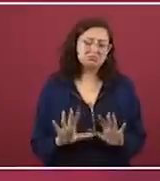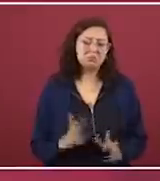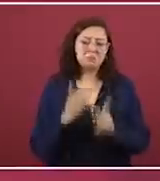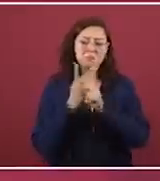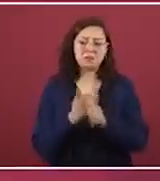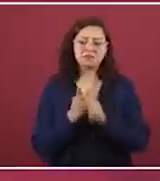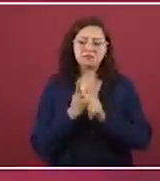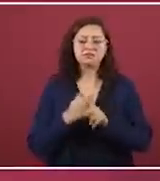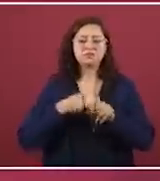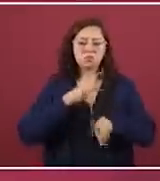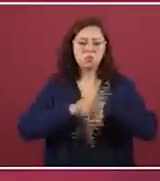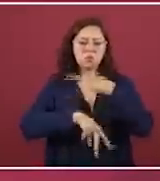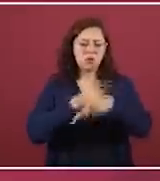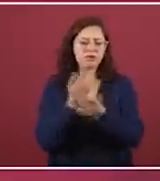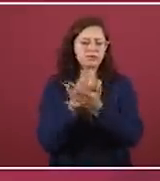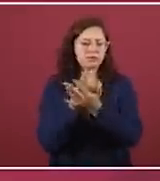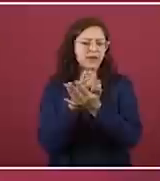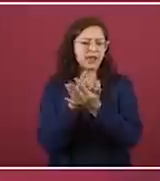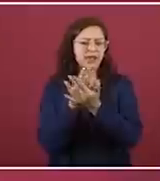verdad,